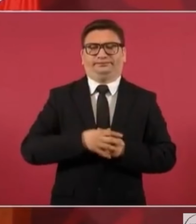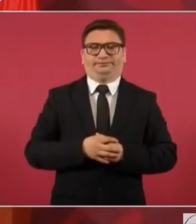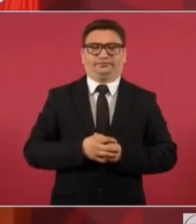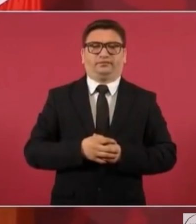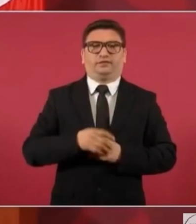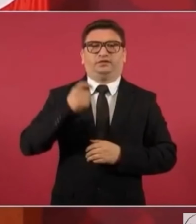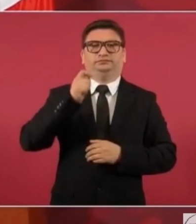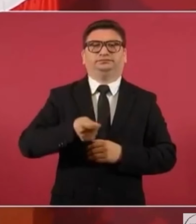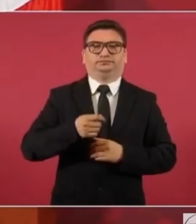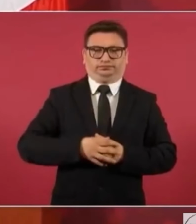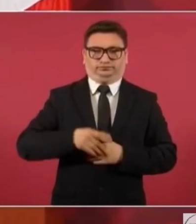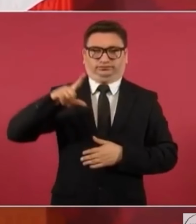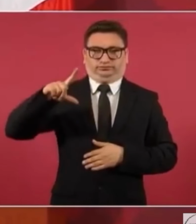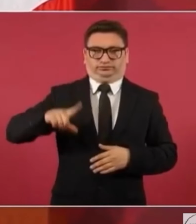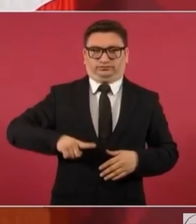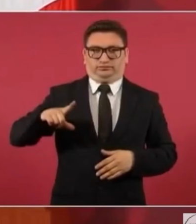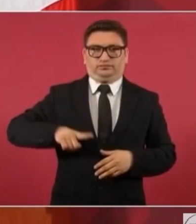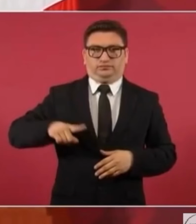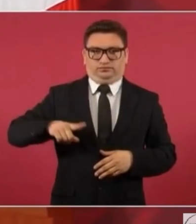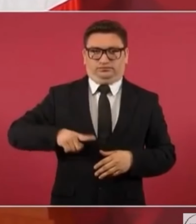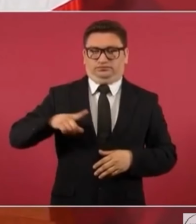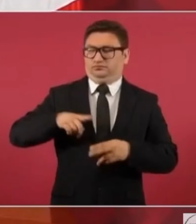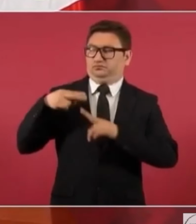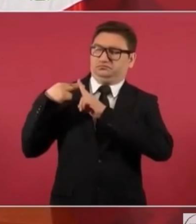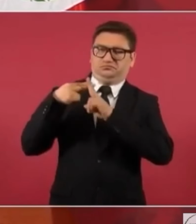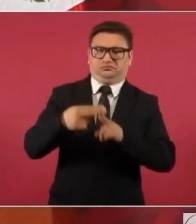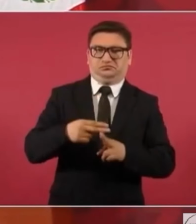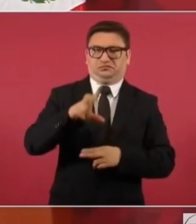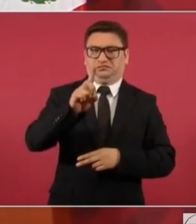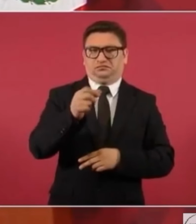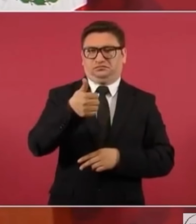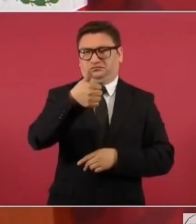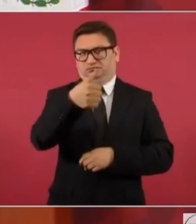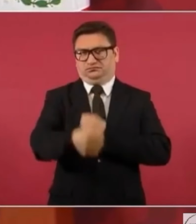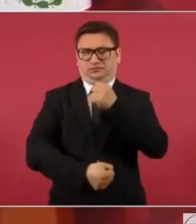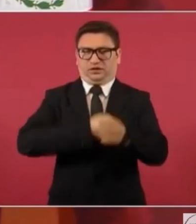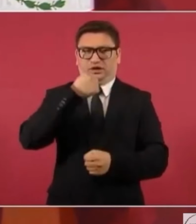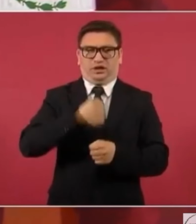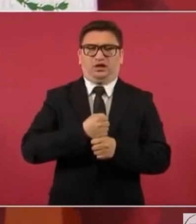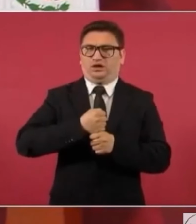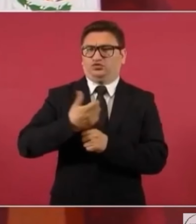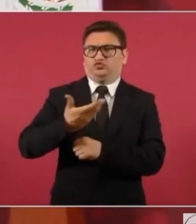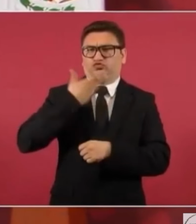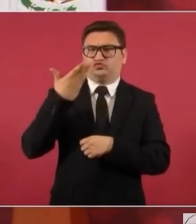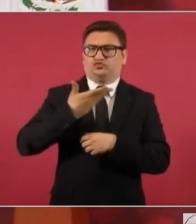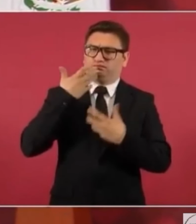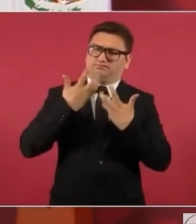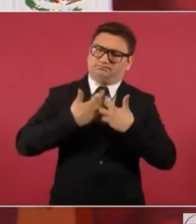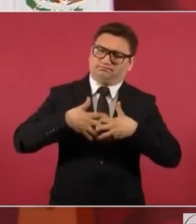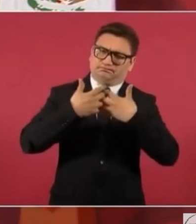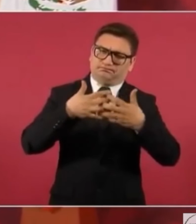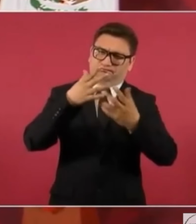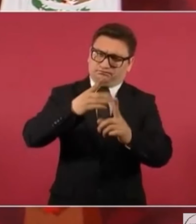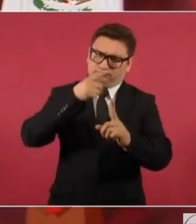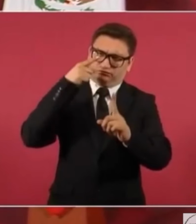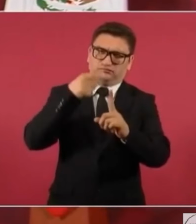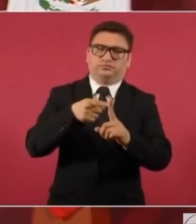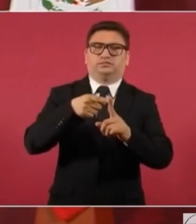El gobierno en estos 36 años tenía como función